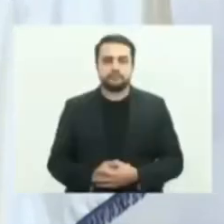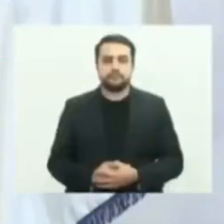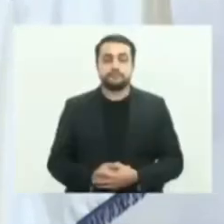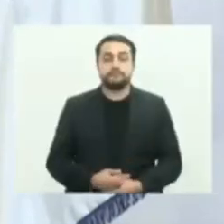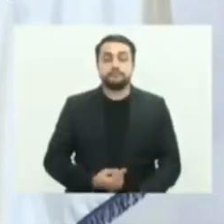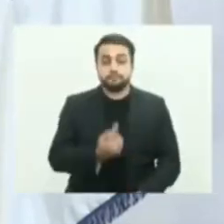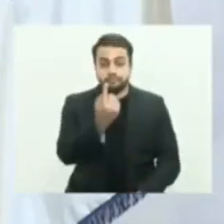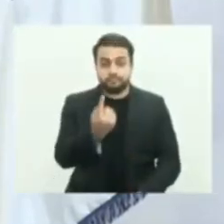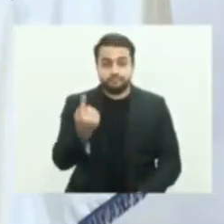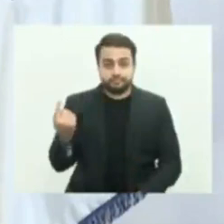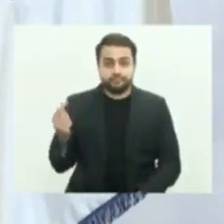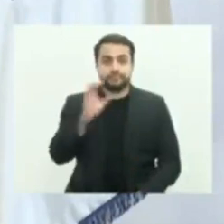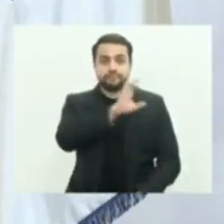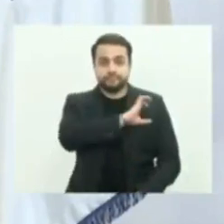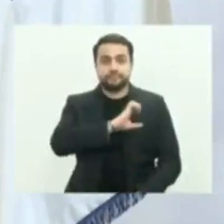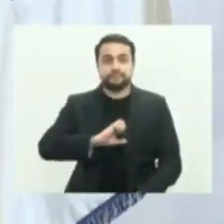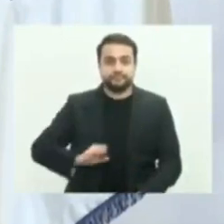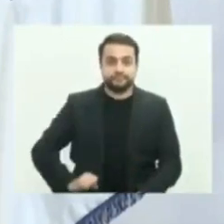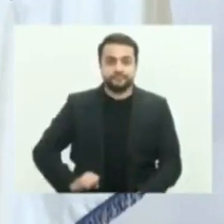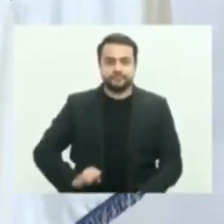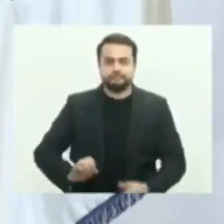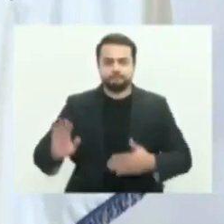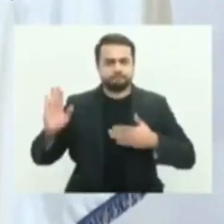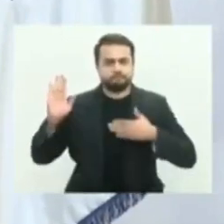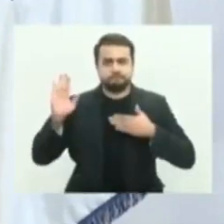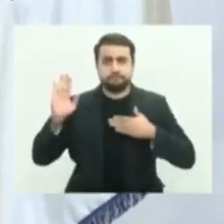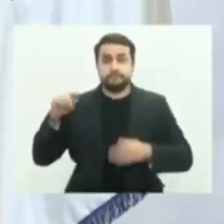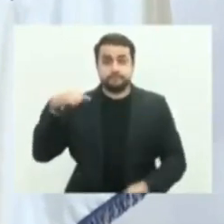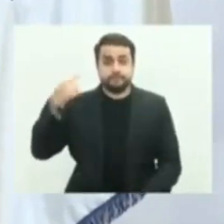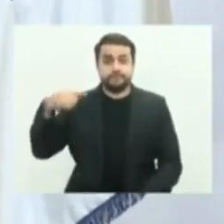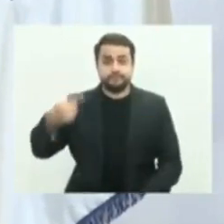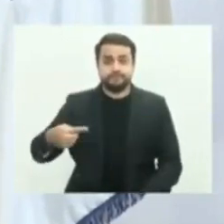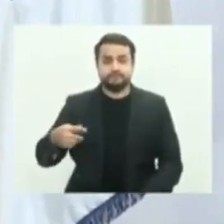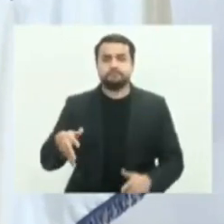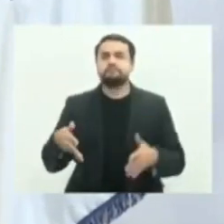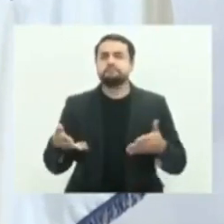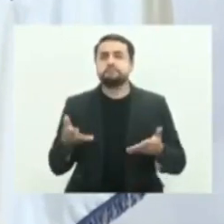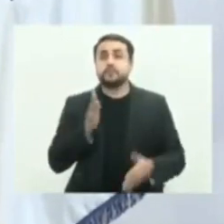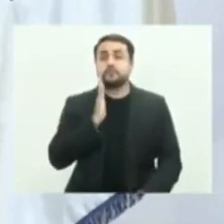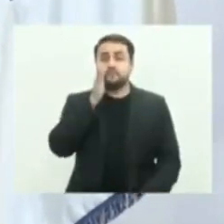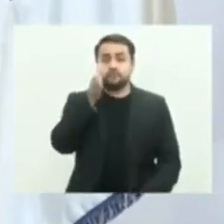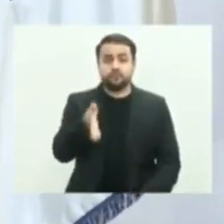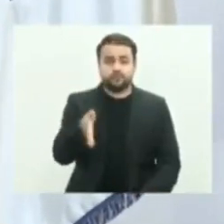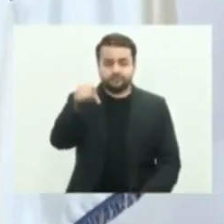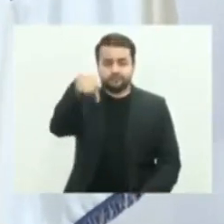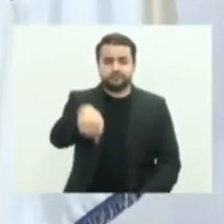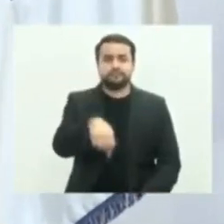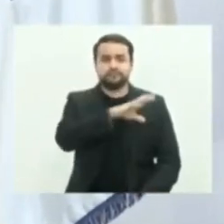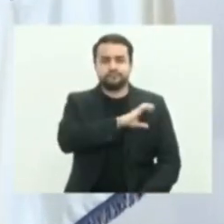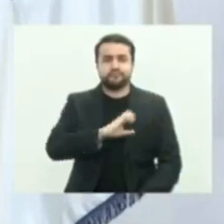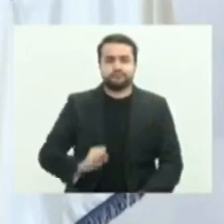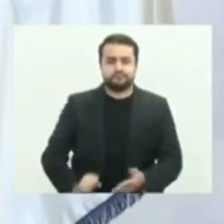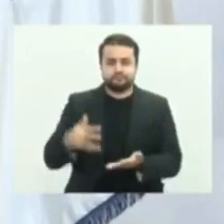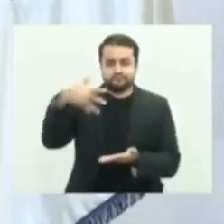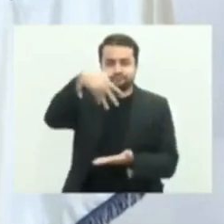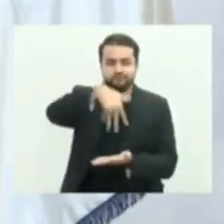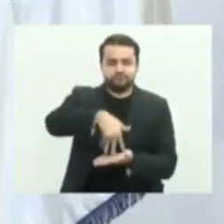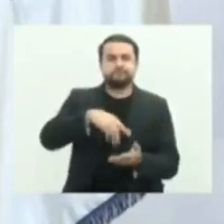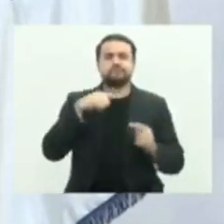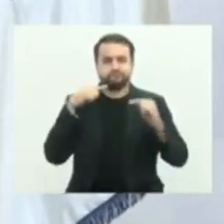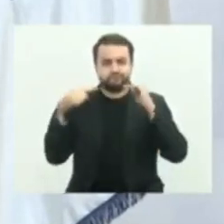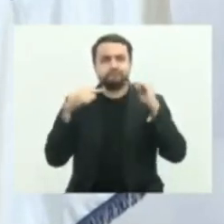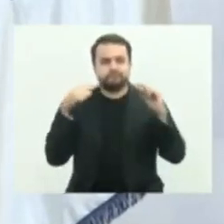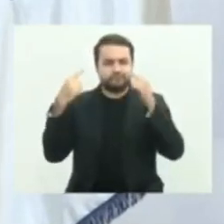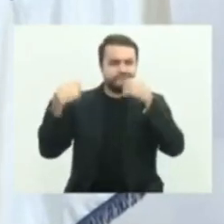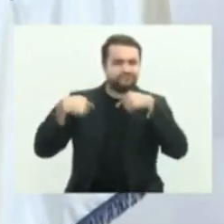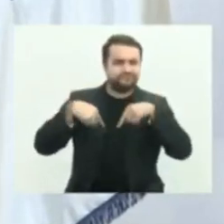Salvadoreñas y salvadoreños comprometidos con la construcción de un futuro democrático y participativo. El